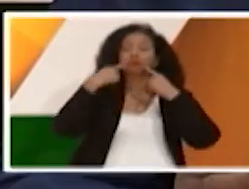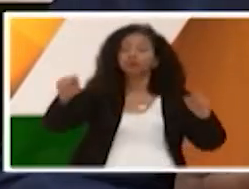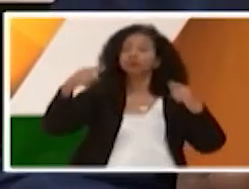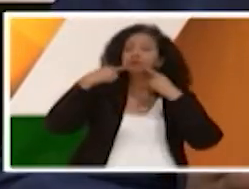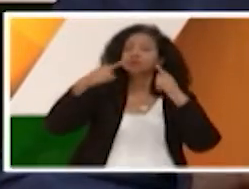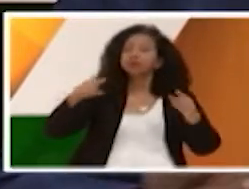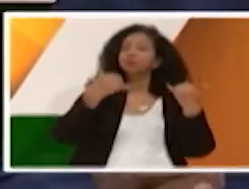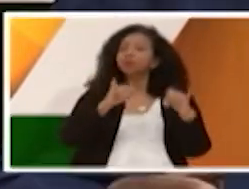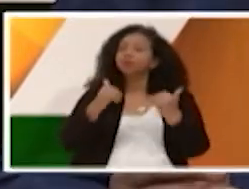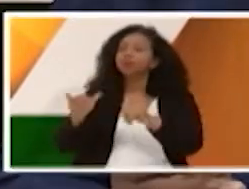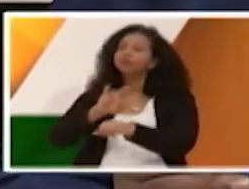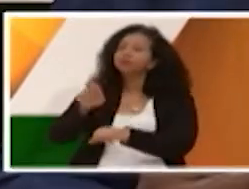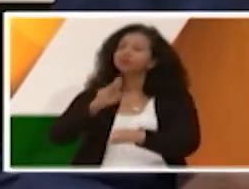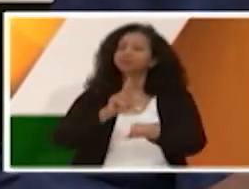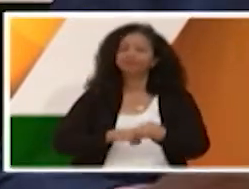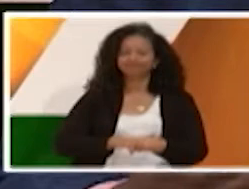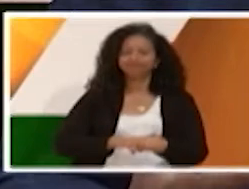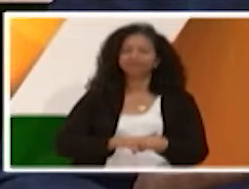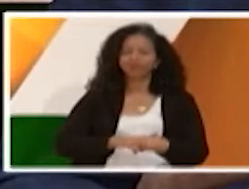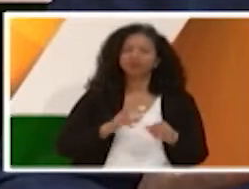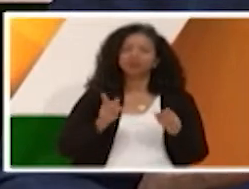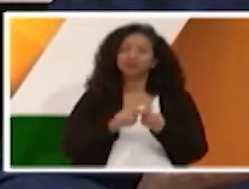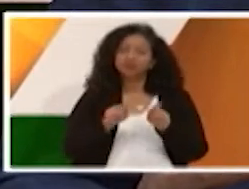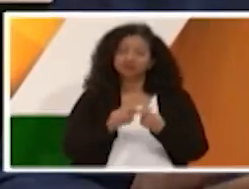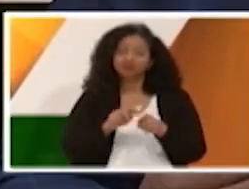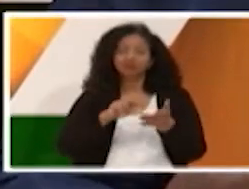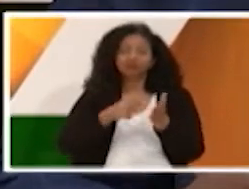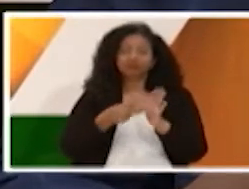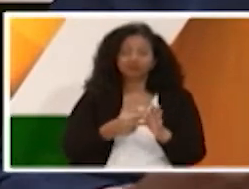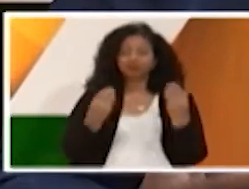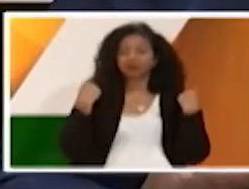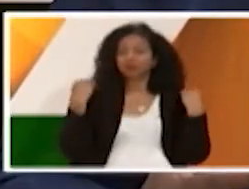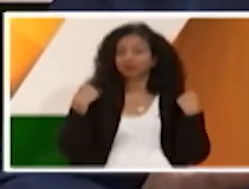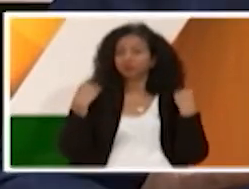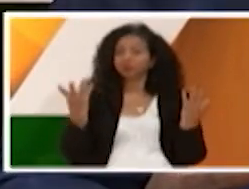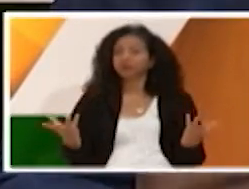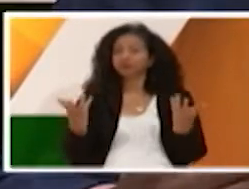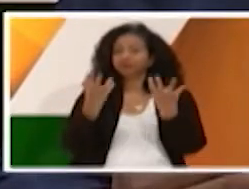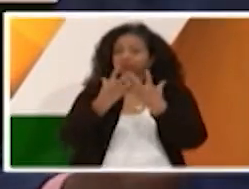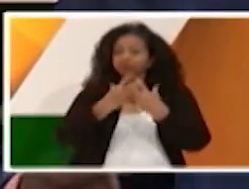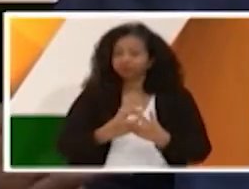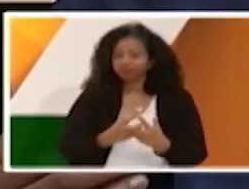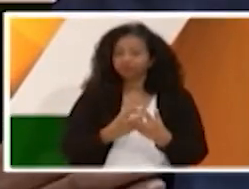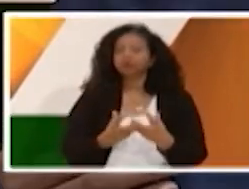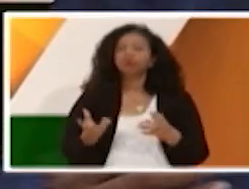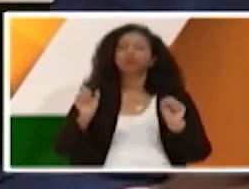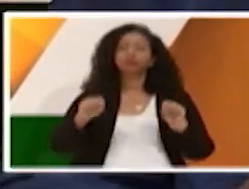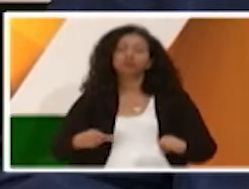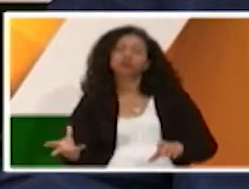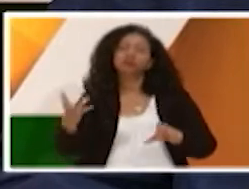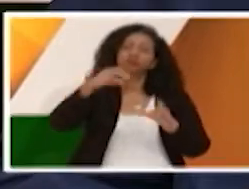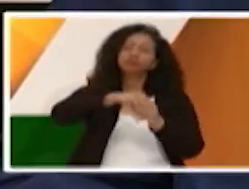vez ya el deporte adaptado va a participar de manera oficial en unos Juegos Nacionales. O sea, va a haber presencia